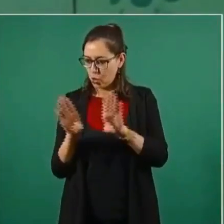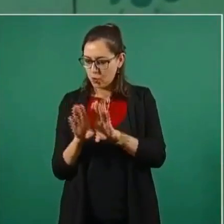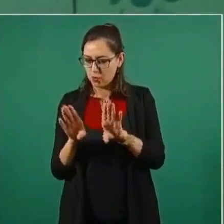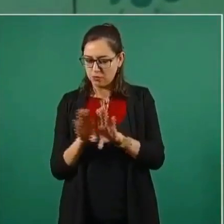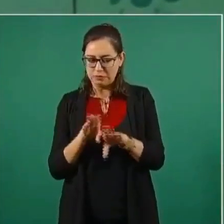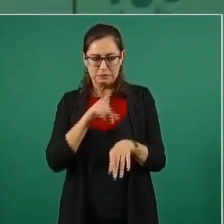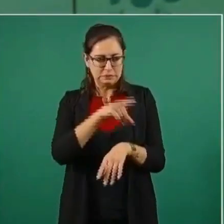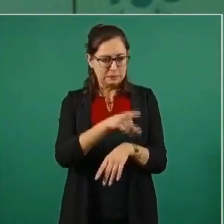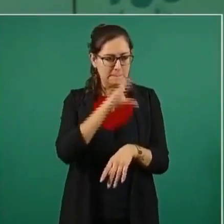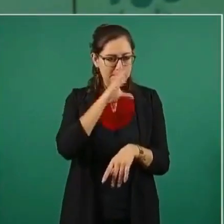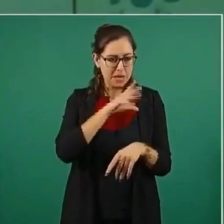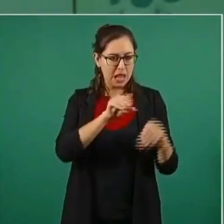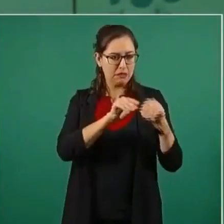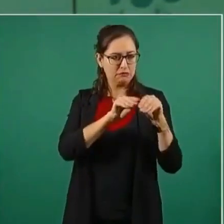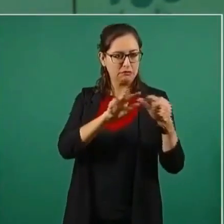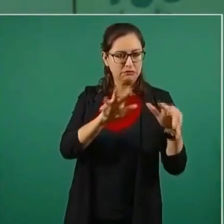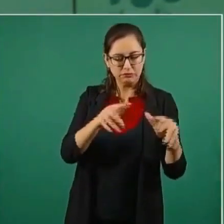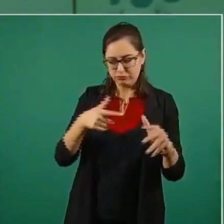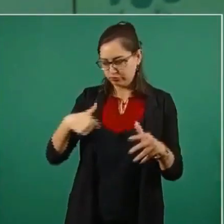alternativas.